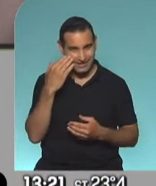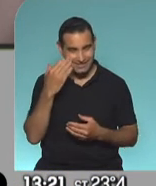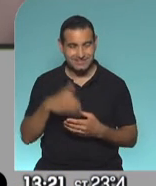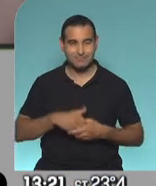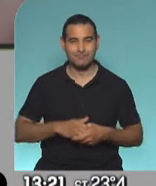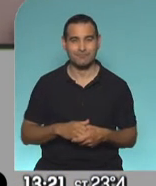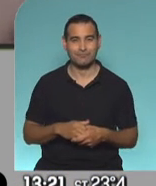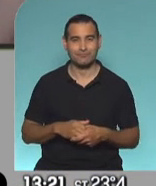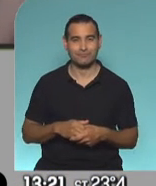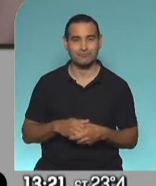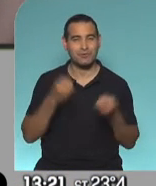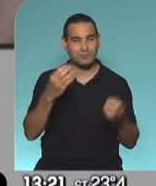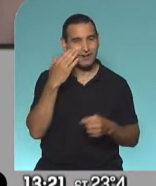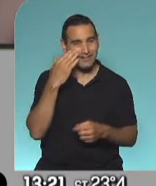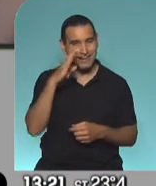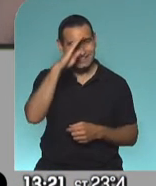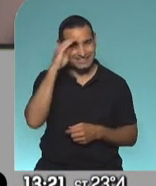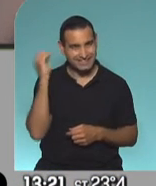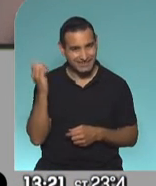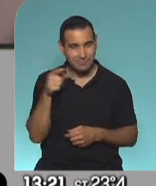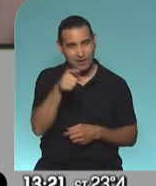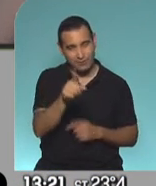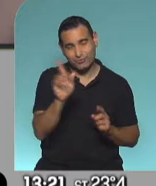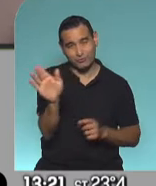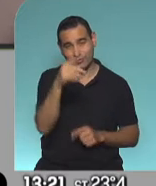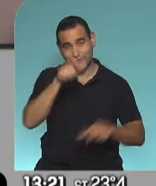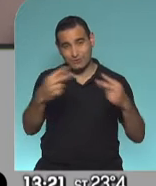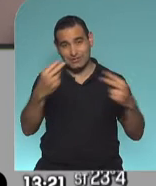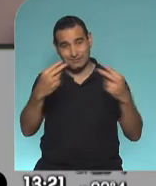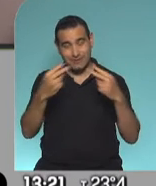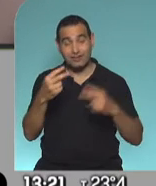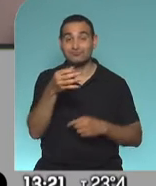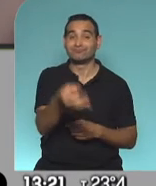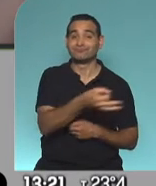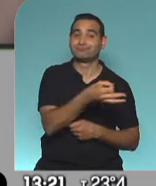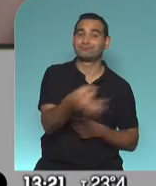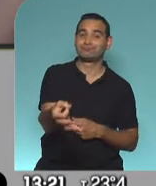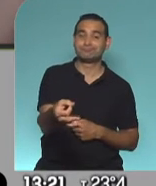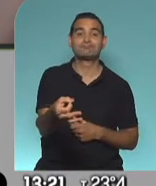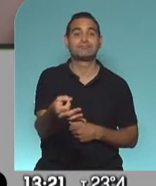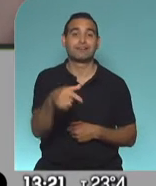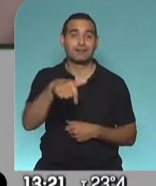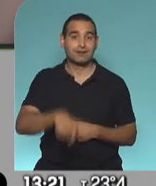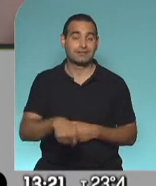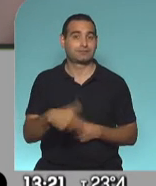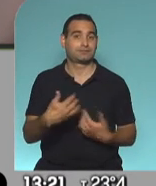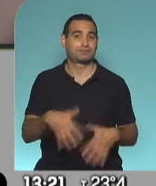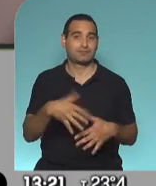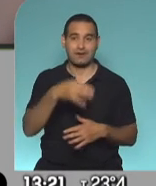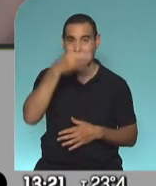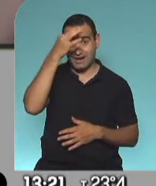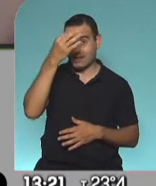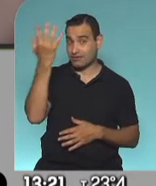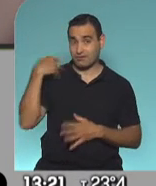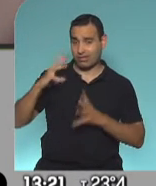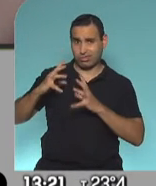señor. Buenas tardes, Silvita, para vos y para todos. Y efectivamente, una de las expresiones artísticas más